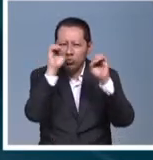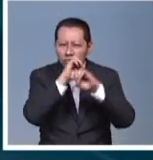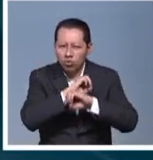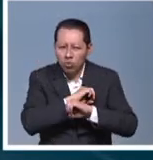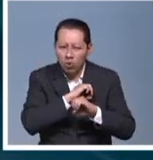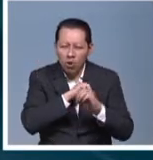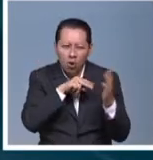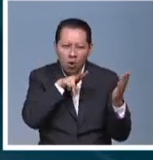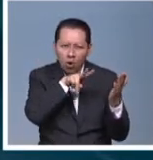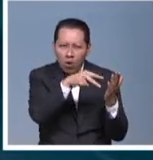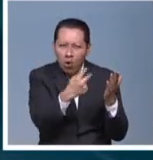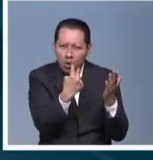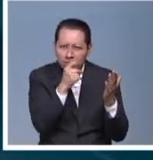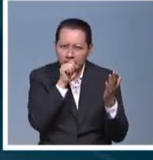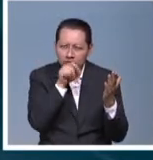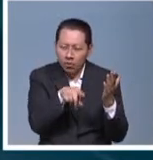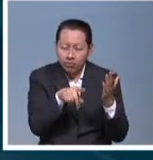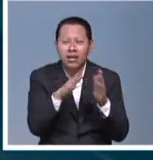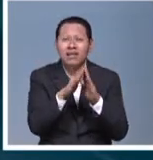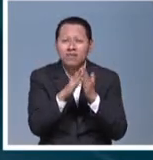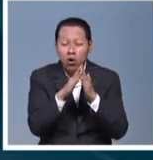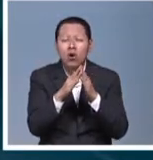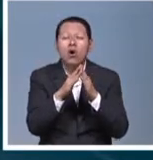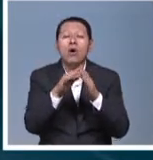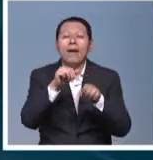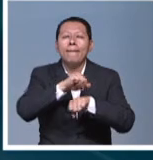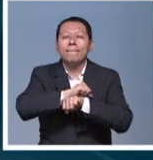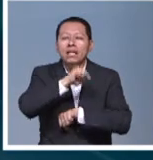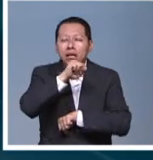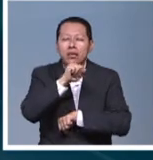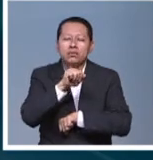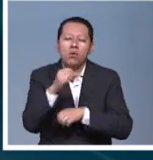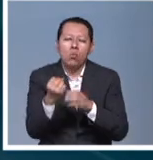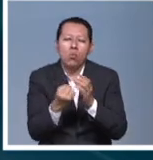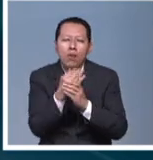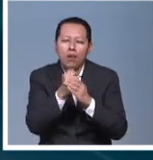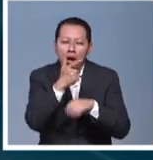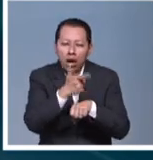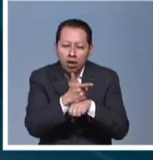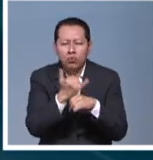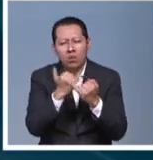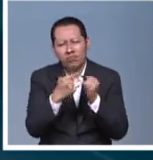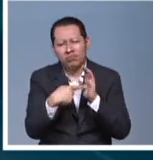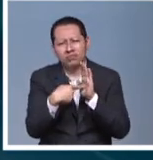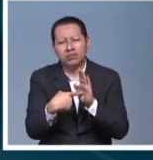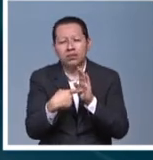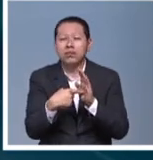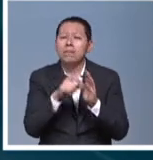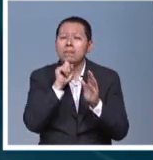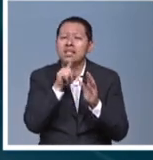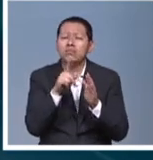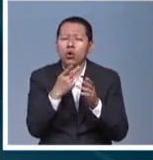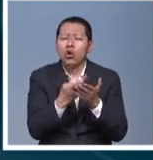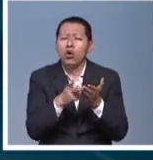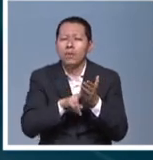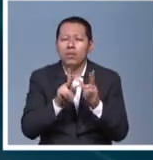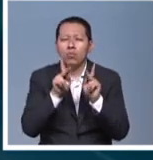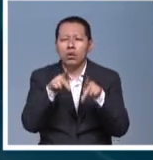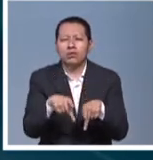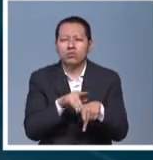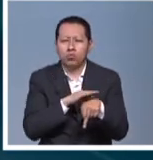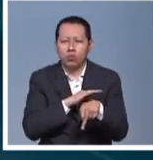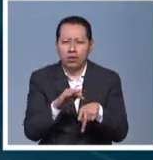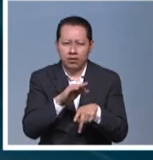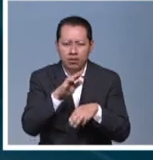a todos. Los libros son ventanas para mirar lo nuevo y para mostrar lo nuestro. También son puentes para transitar por esos